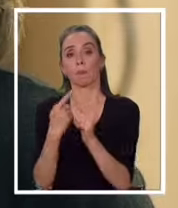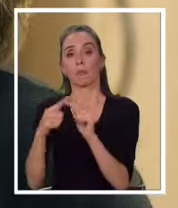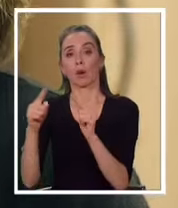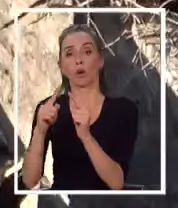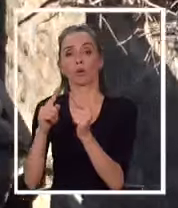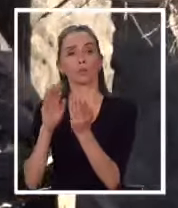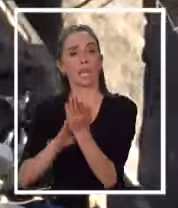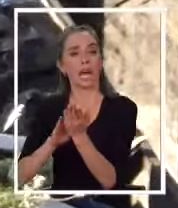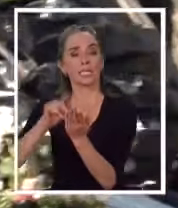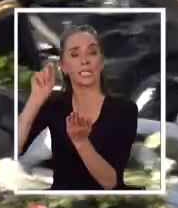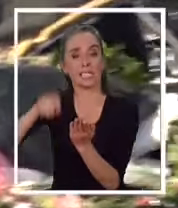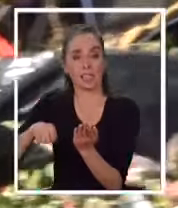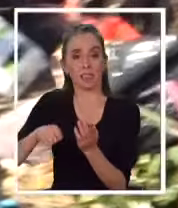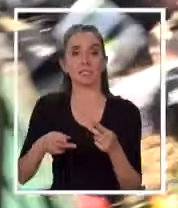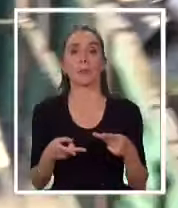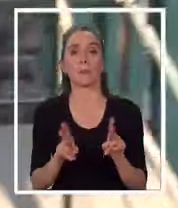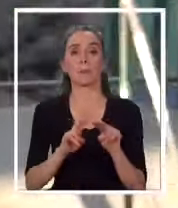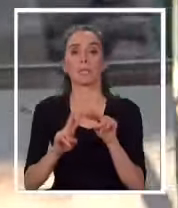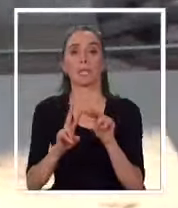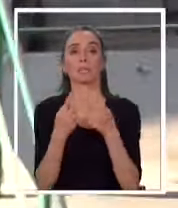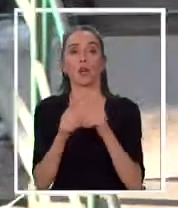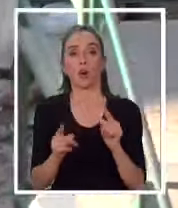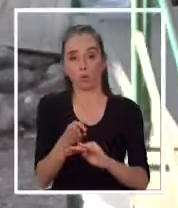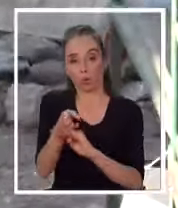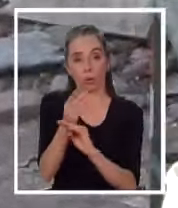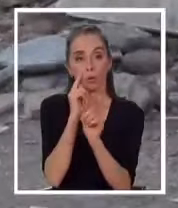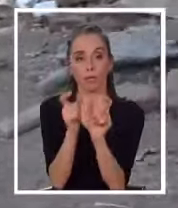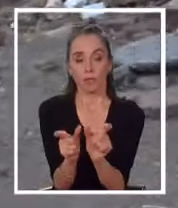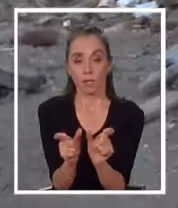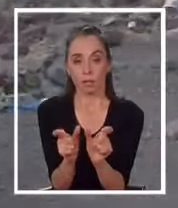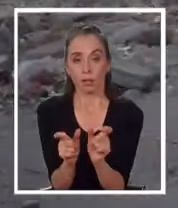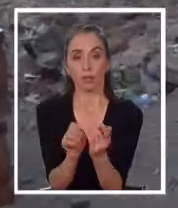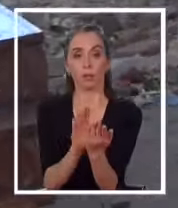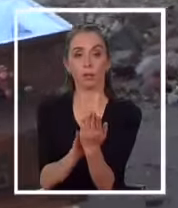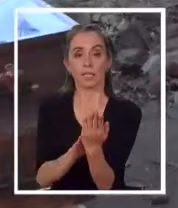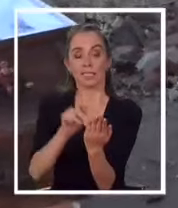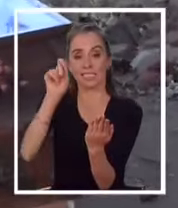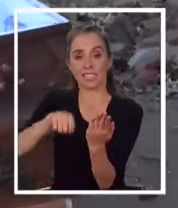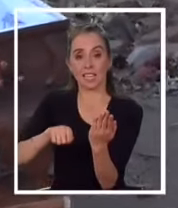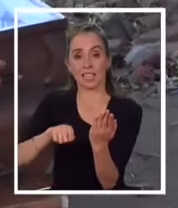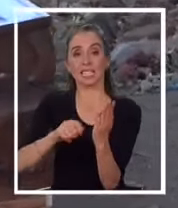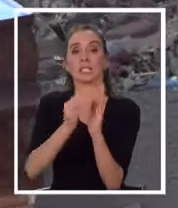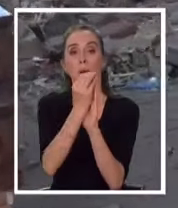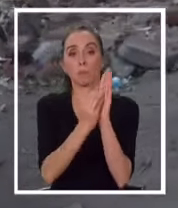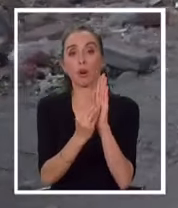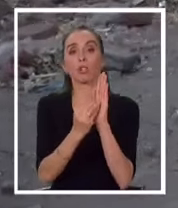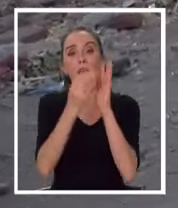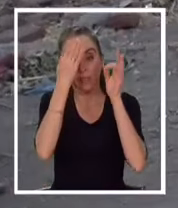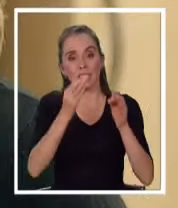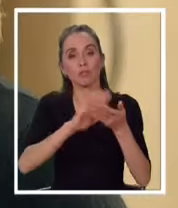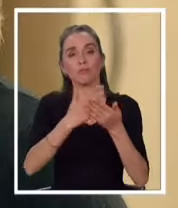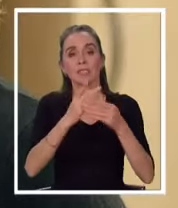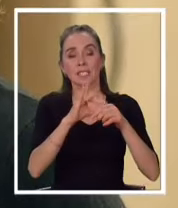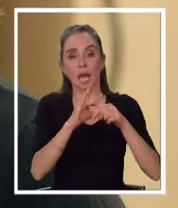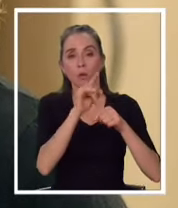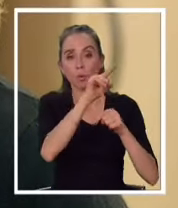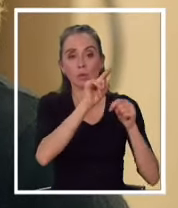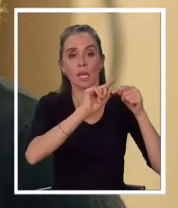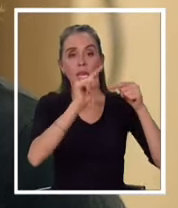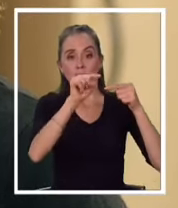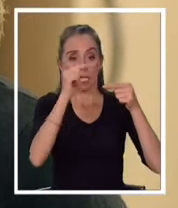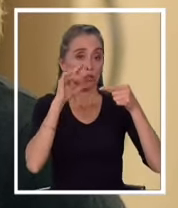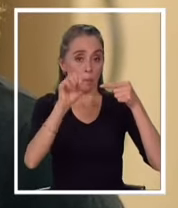y eso nos va a permitir hacer otra vigilancia. Las sentencias llevan medidas sanitarias, donde dice que corrija todo